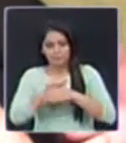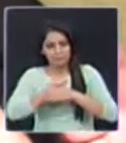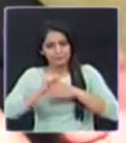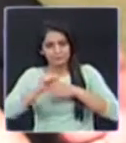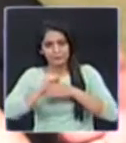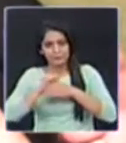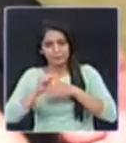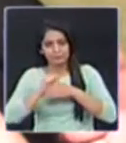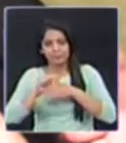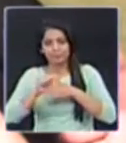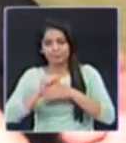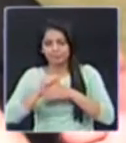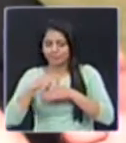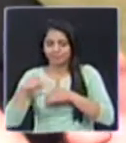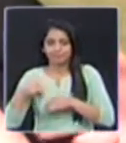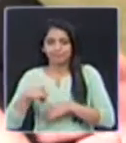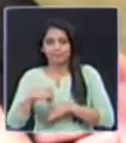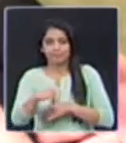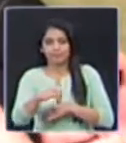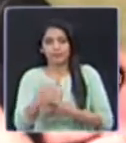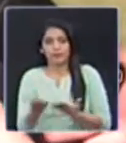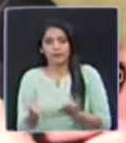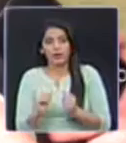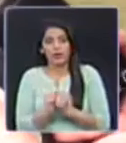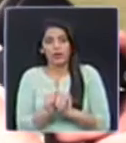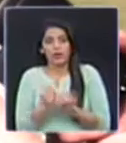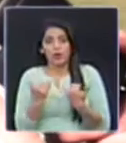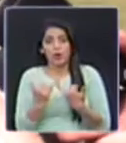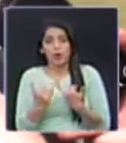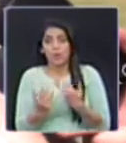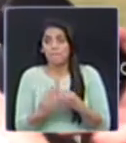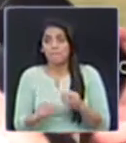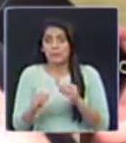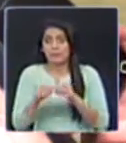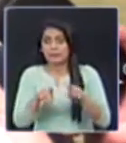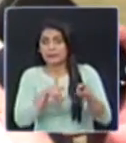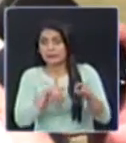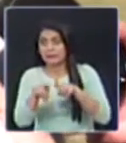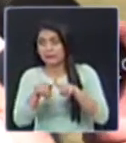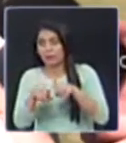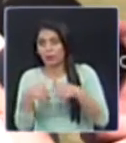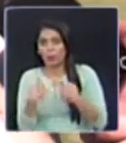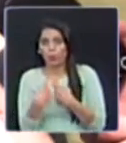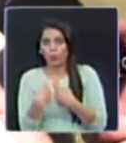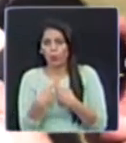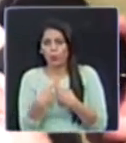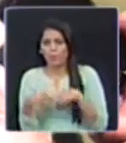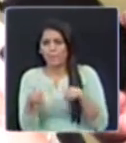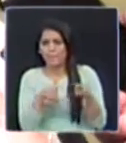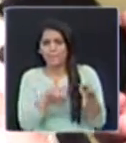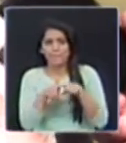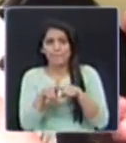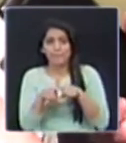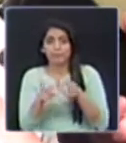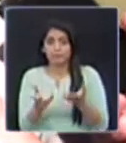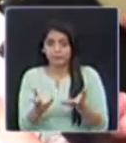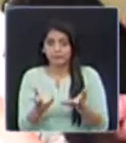un buen camino y se nos vienen ahora una racha de partidos muy, muy, muy duros. Tenemos una